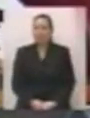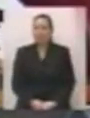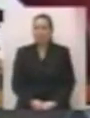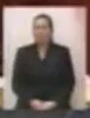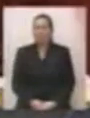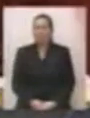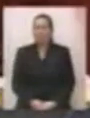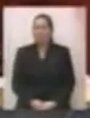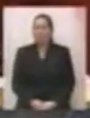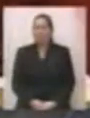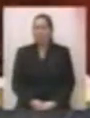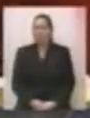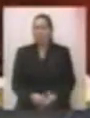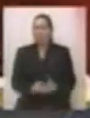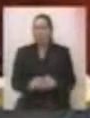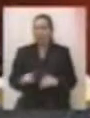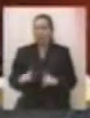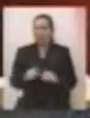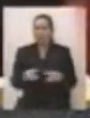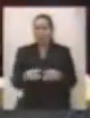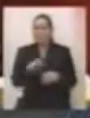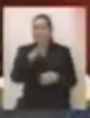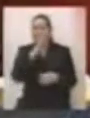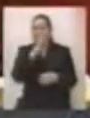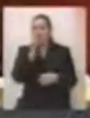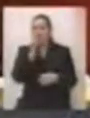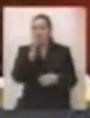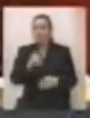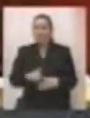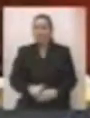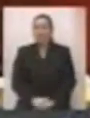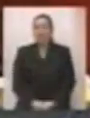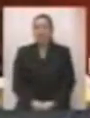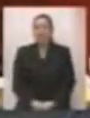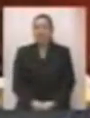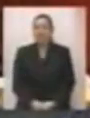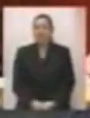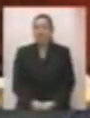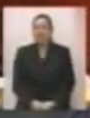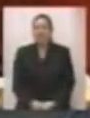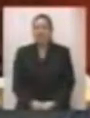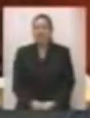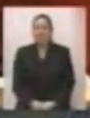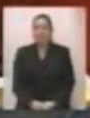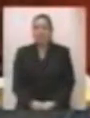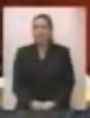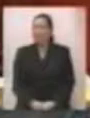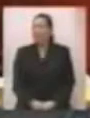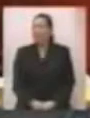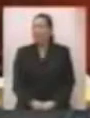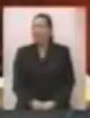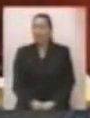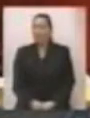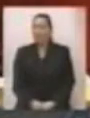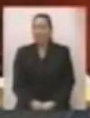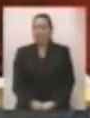Se va a iniciar la sustentación del dictamen por unanimidad de la Comisión de la Mujer del periodo anual de sesiones 2013-2014, recaído en el